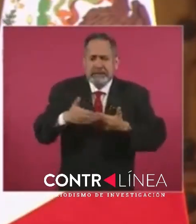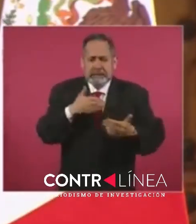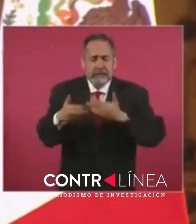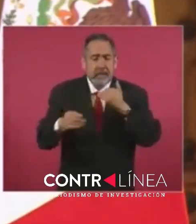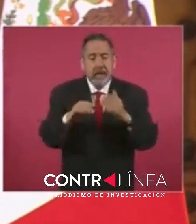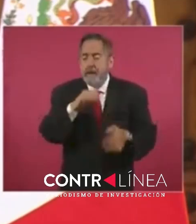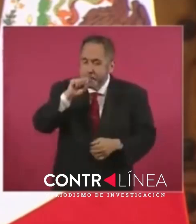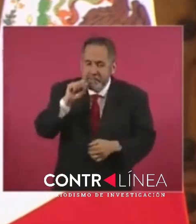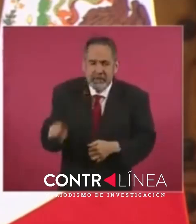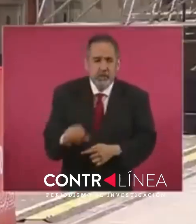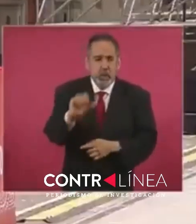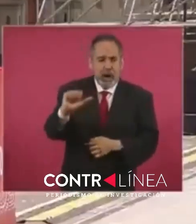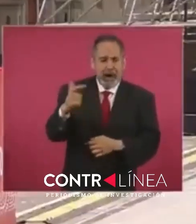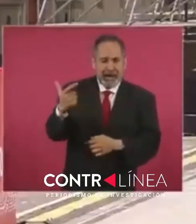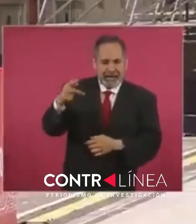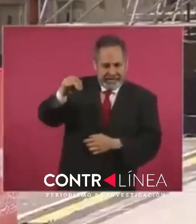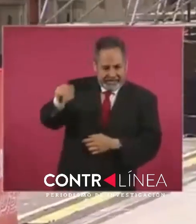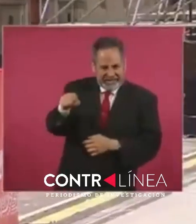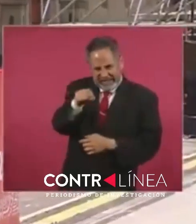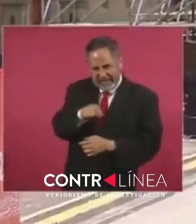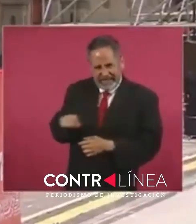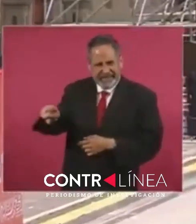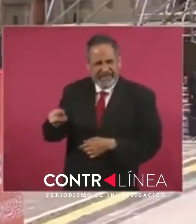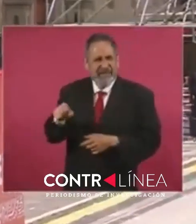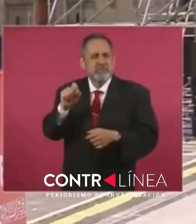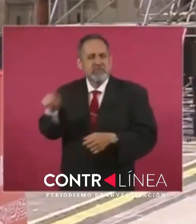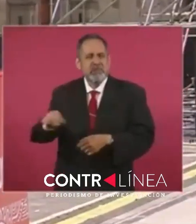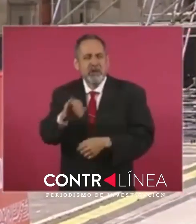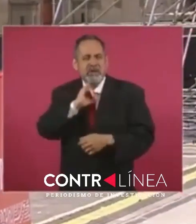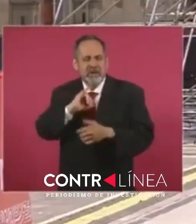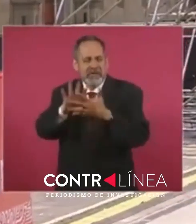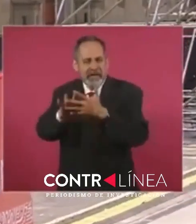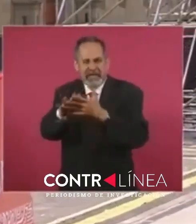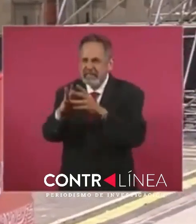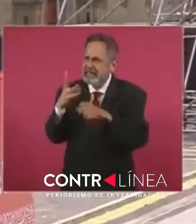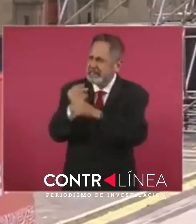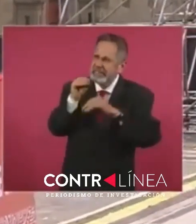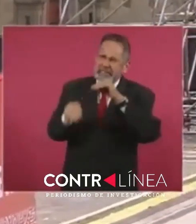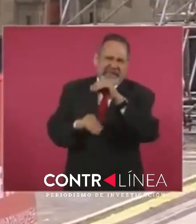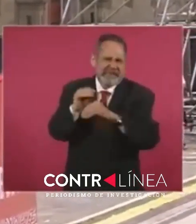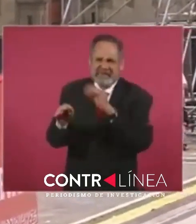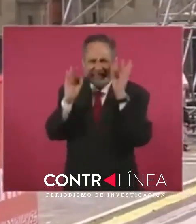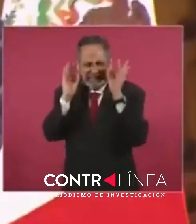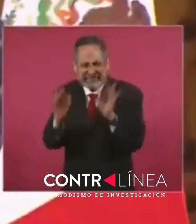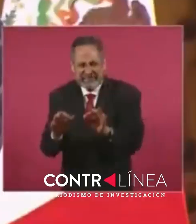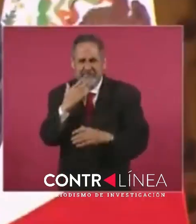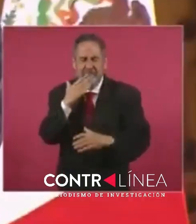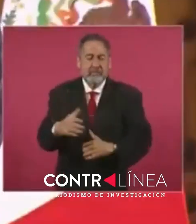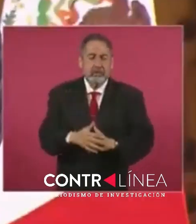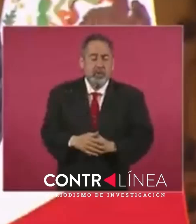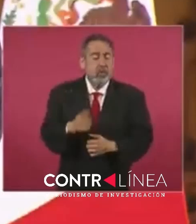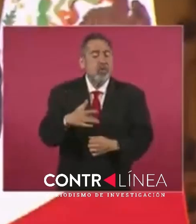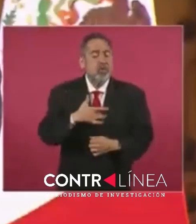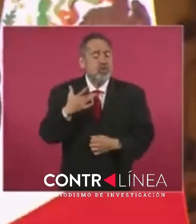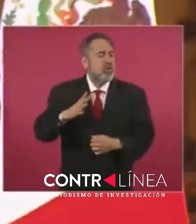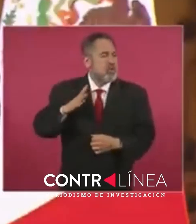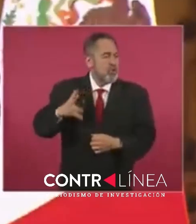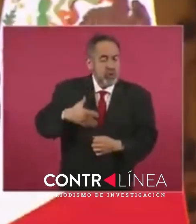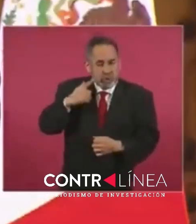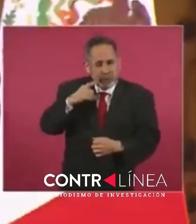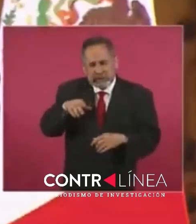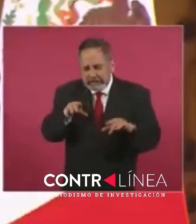Archivo General de la Nación. Nos llena de orgullo el haber encontrado